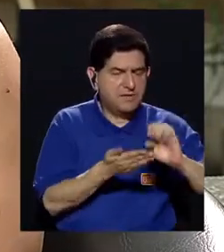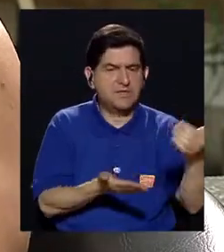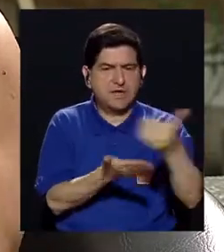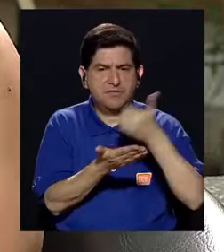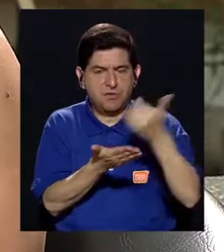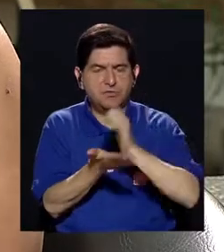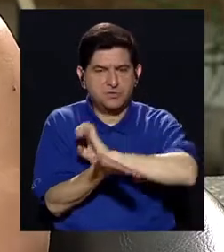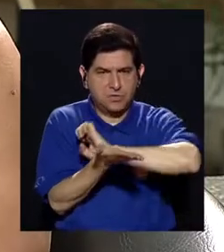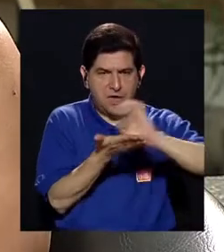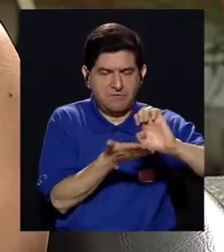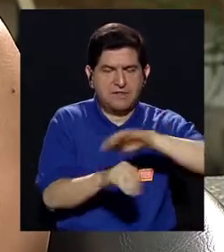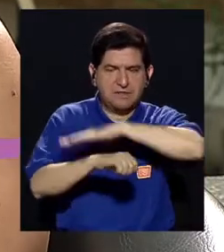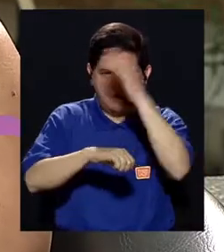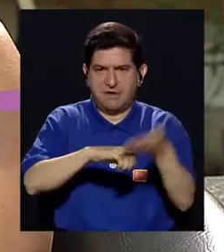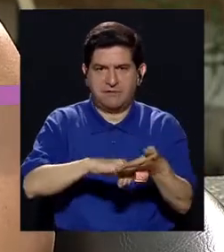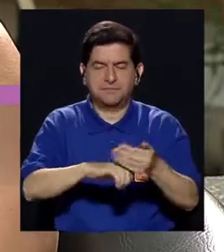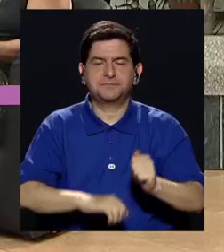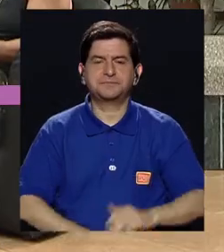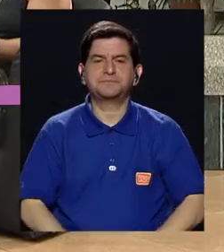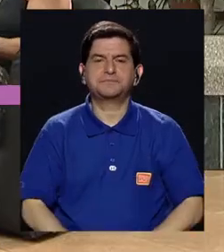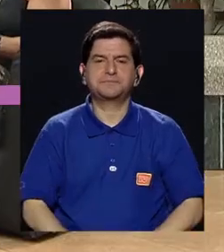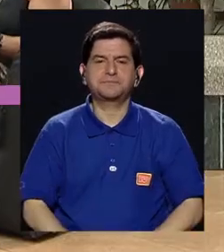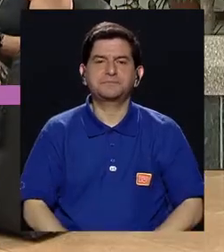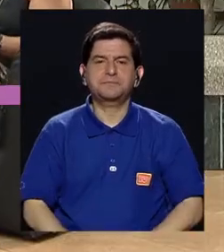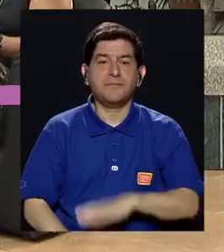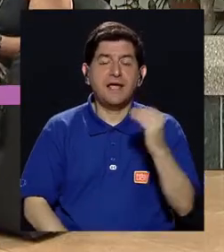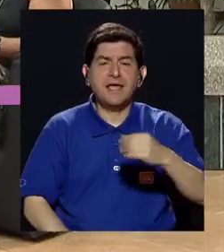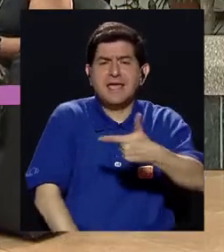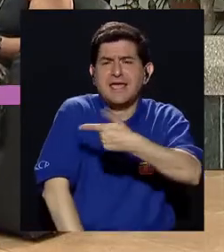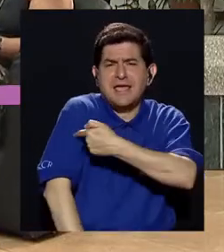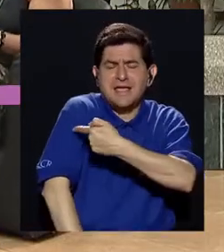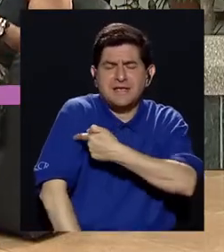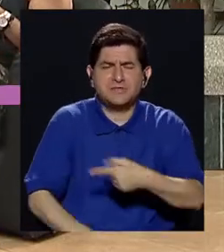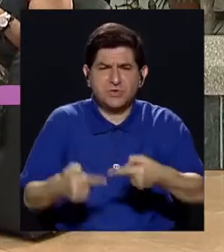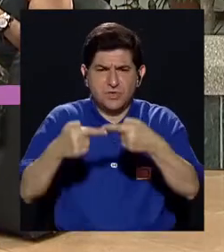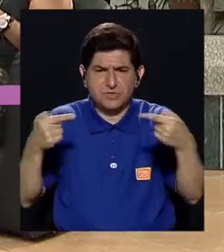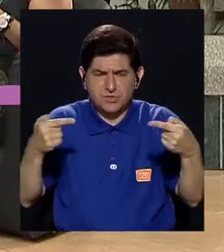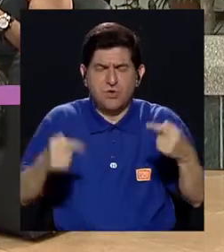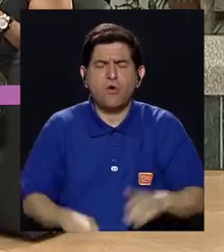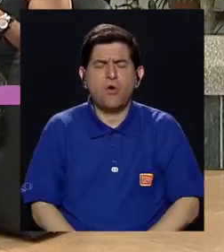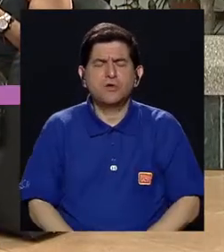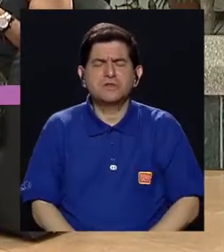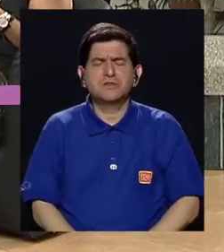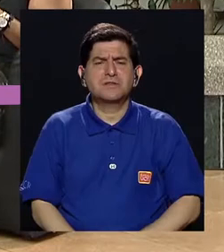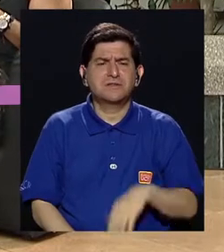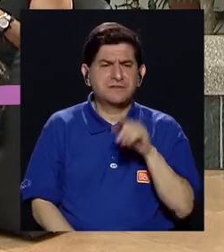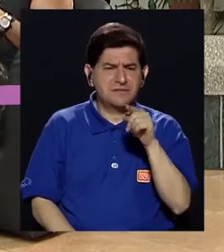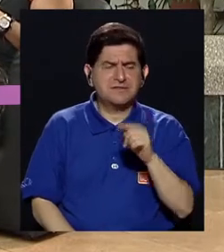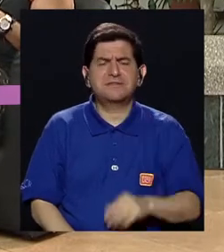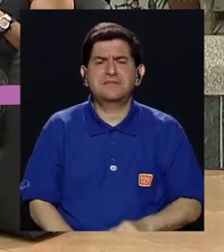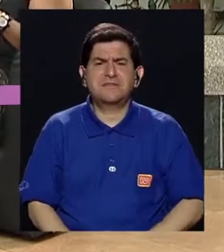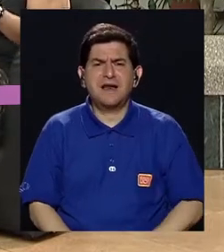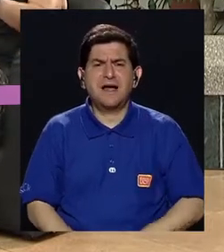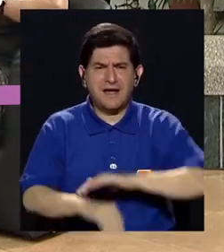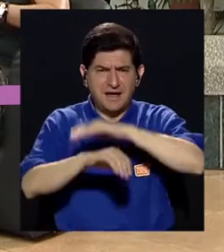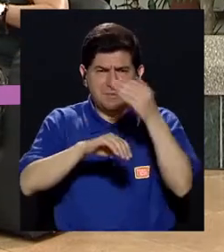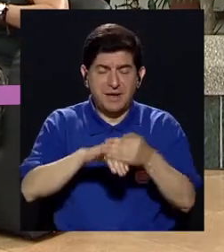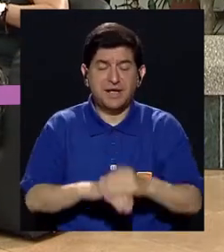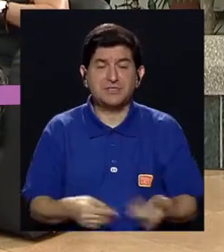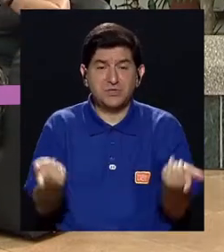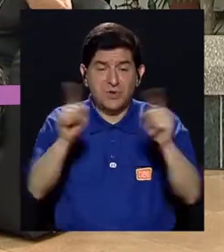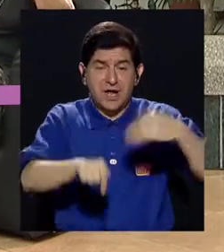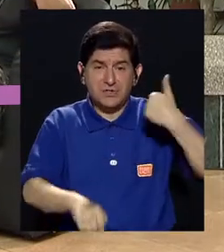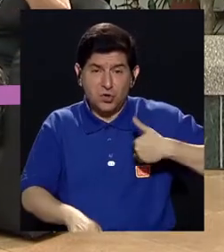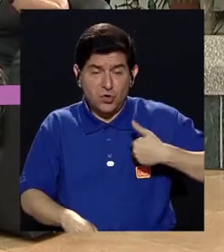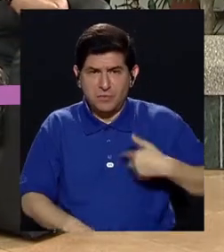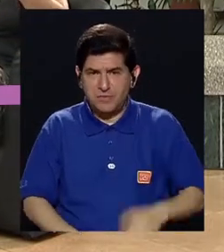un recurso para la prevención de un embarazo. Y con respecto a las inyecciones anticonceptivas para hombre, indicar que no existen, ¿verdad? Sí, bueno, ¿verdad? Que no, que nunca han